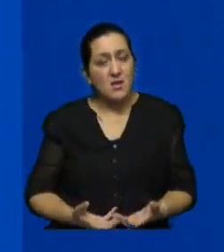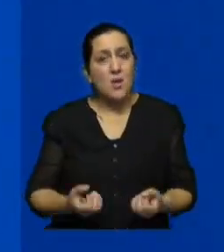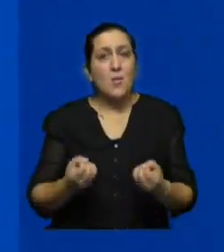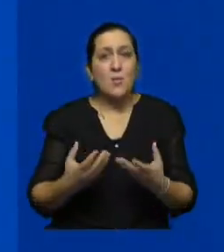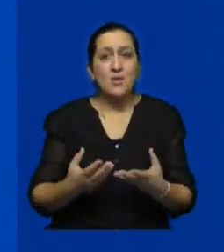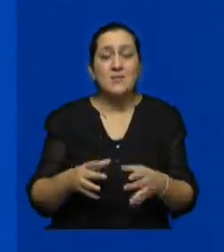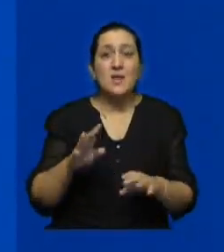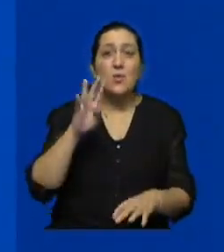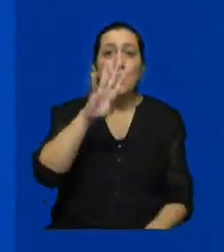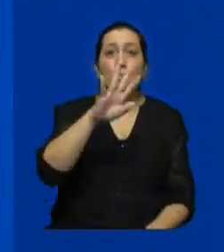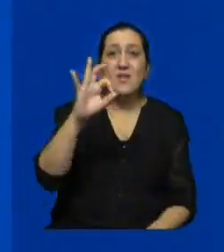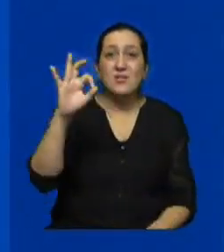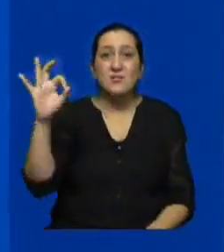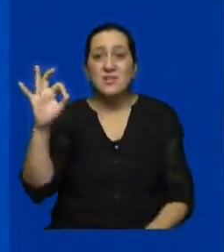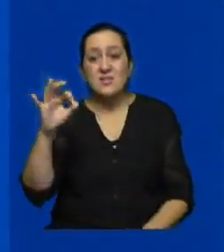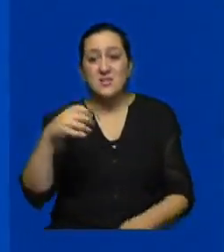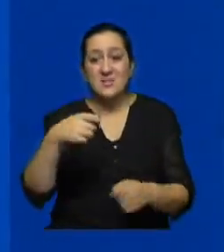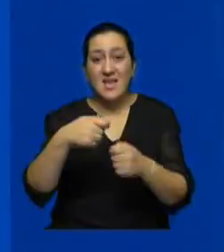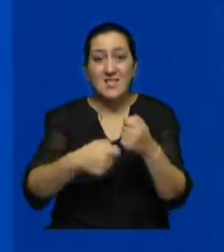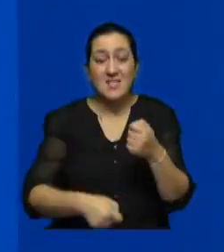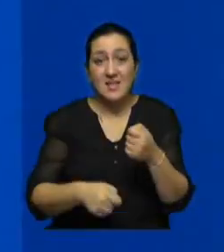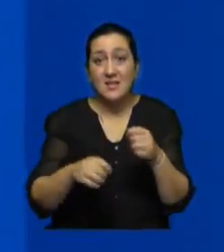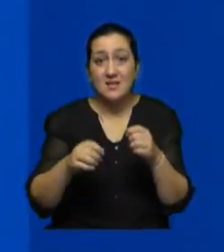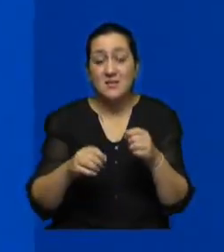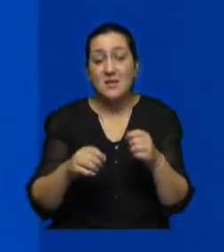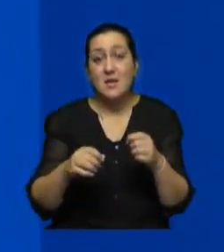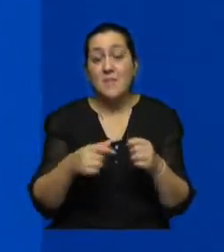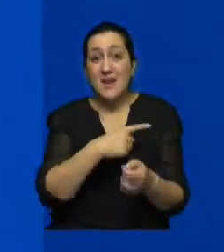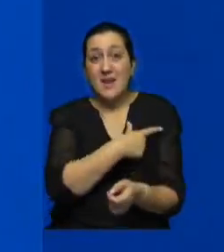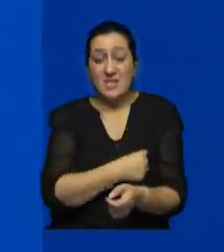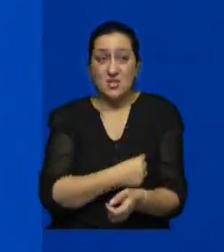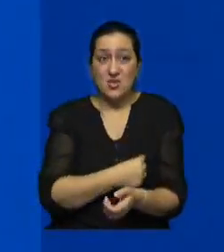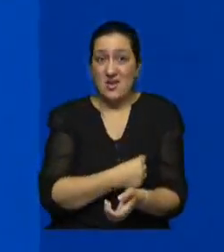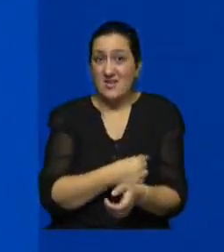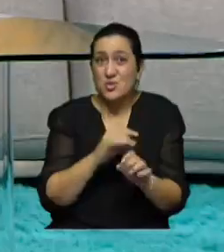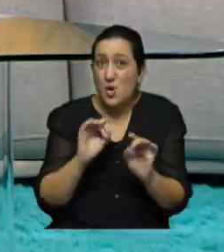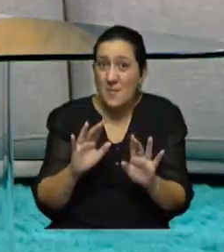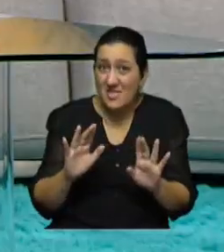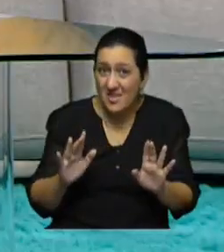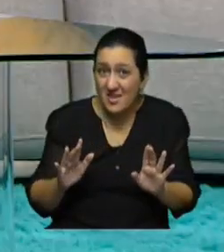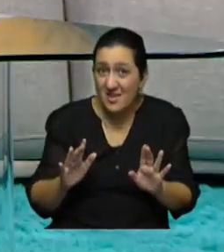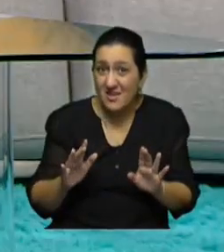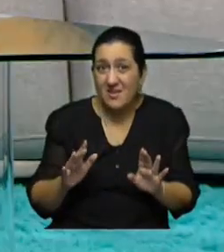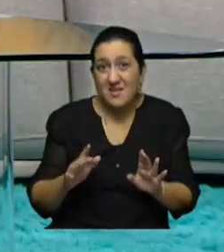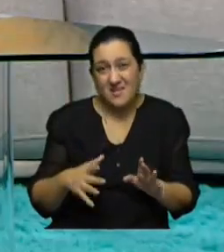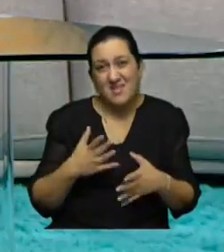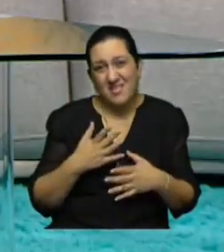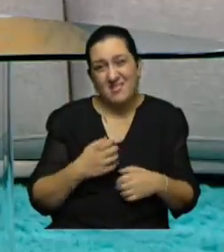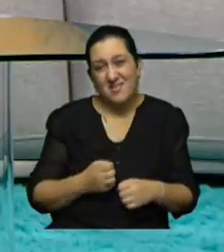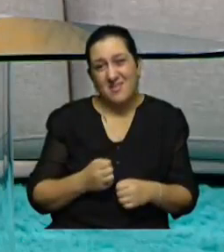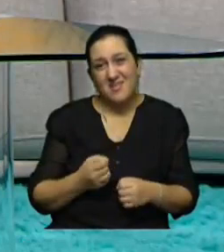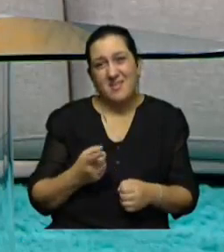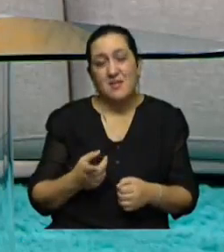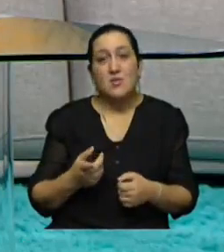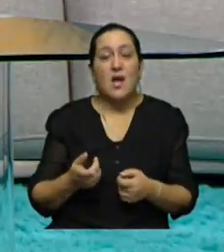sean 400 entradas en todo el estadio para el equipo contrario, es triste también. Y es triste porque es eso del ajuste de cuentas, viste que